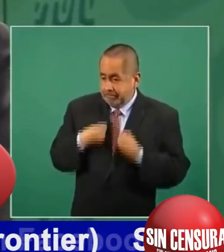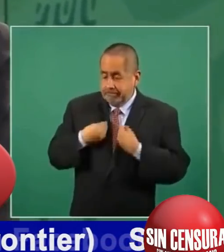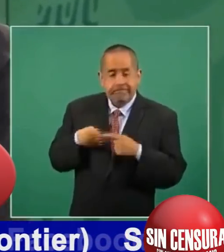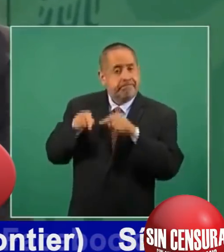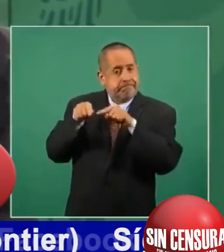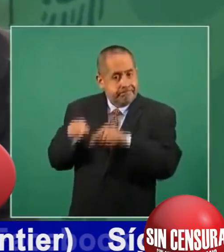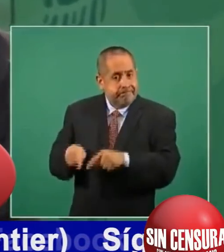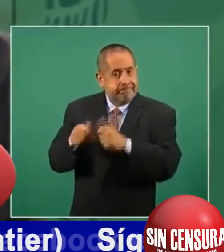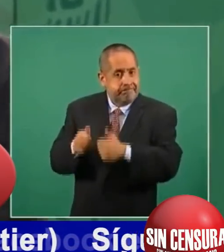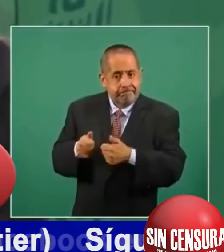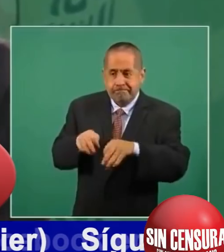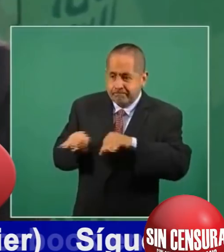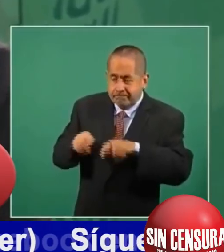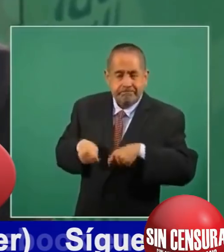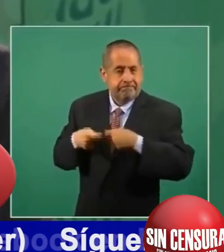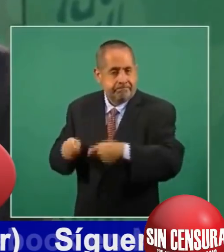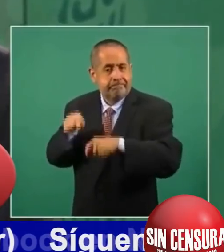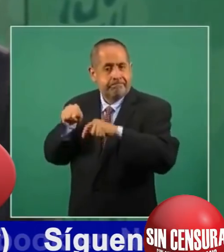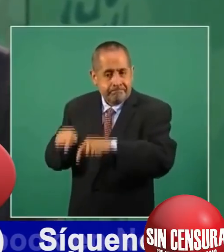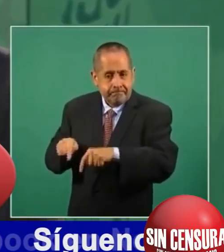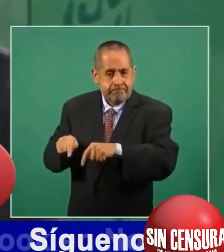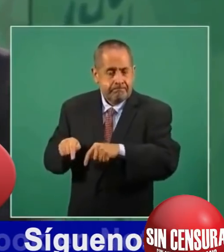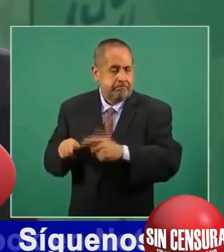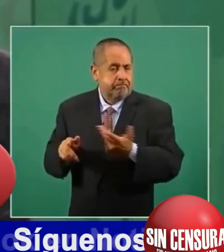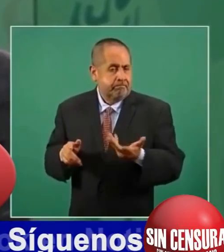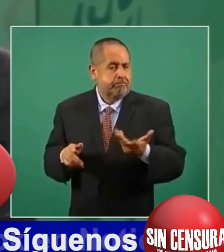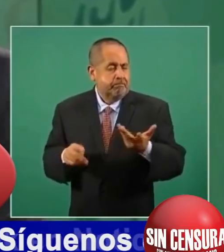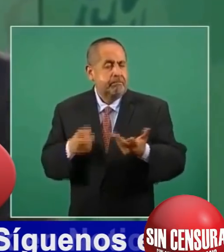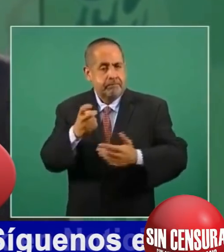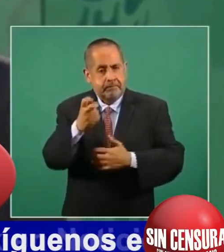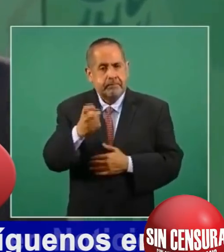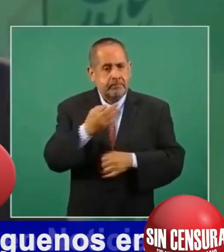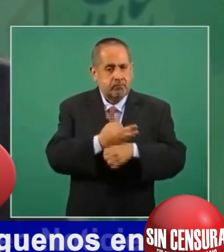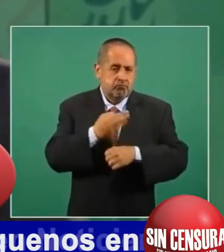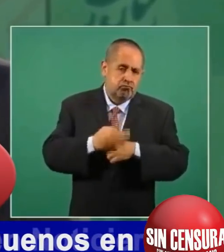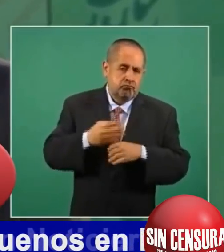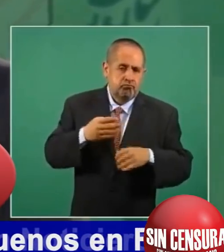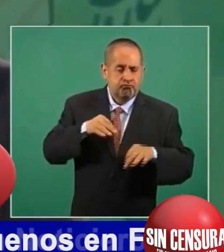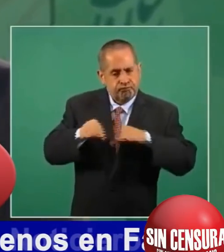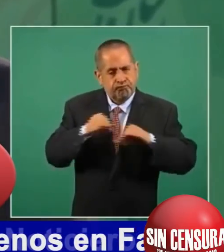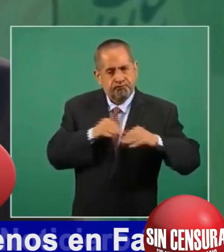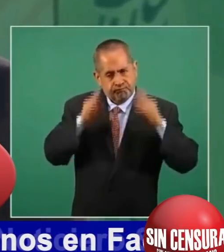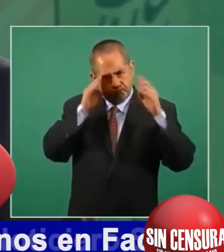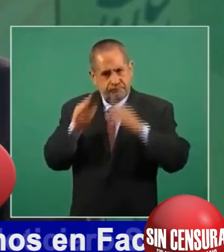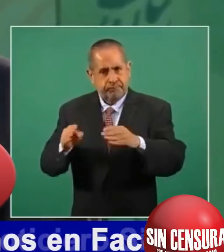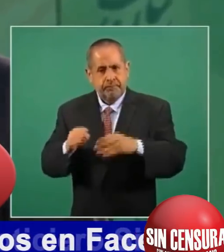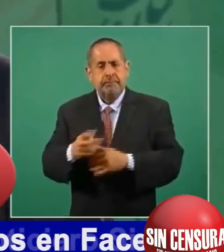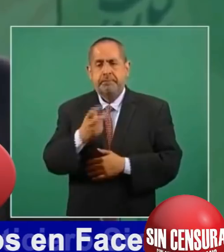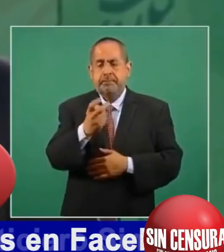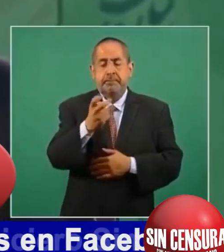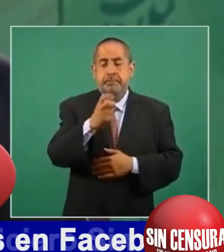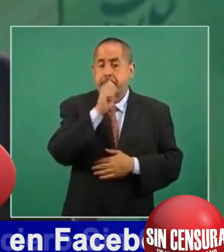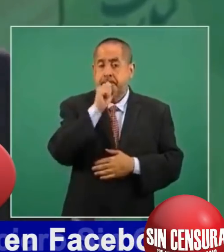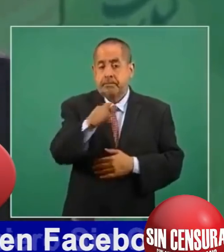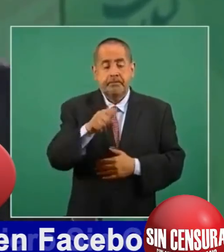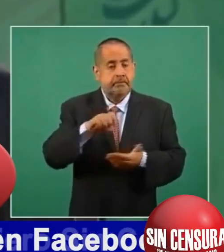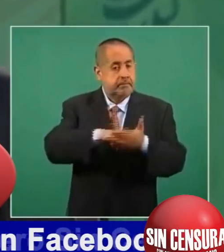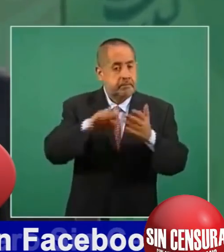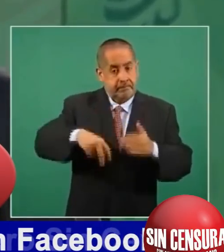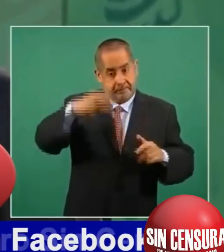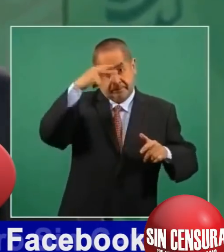de los migrantes. Y en eso estamos. Por eso también en el caso de